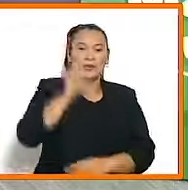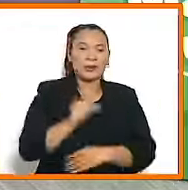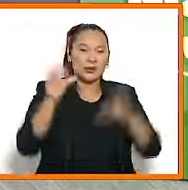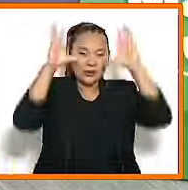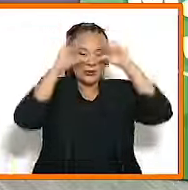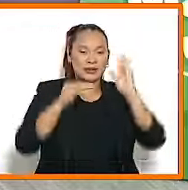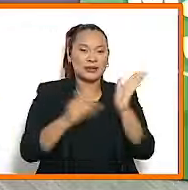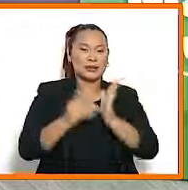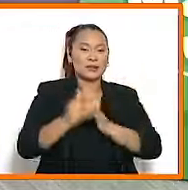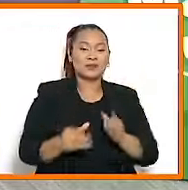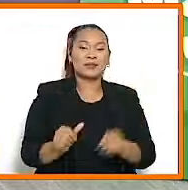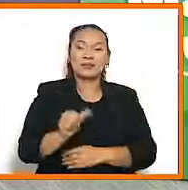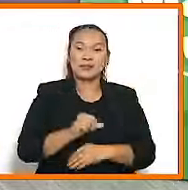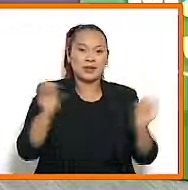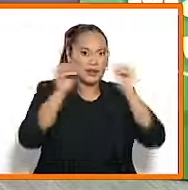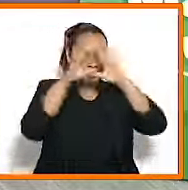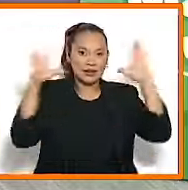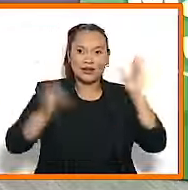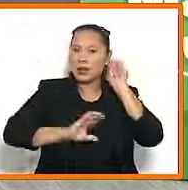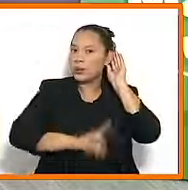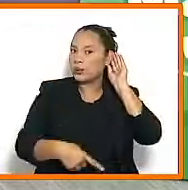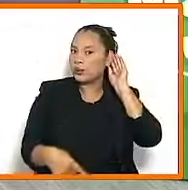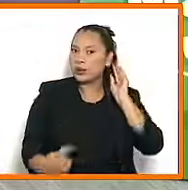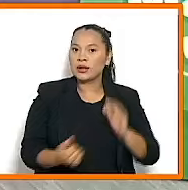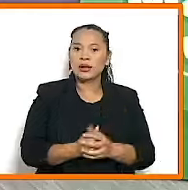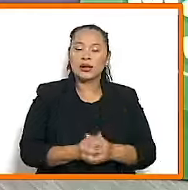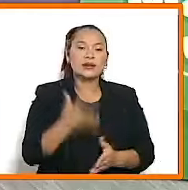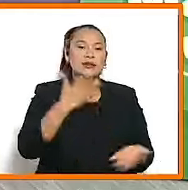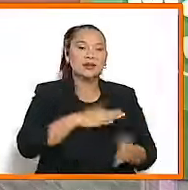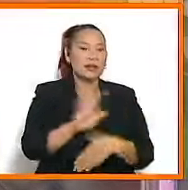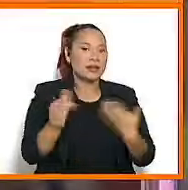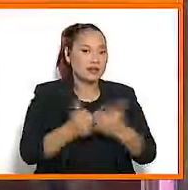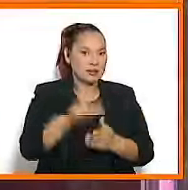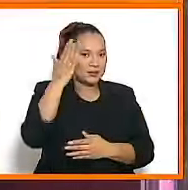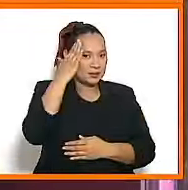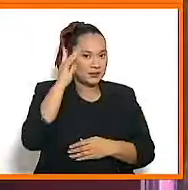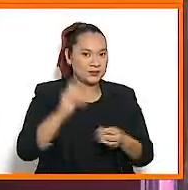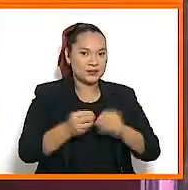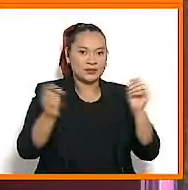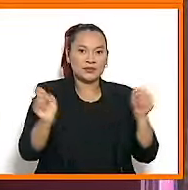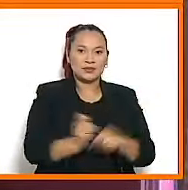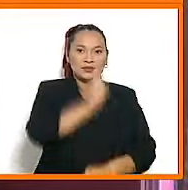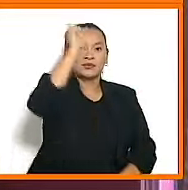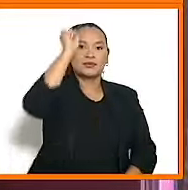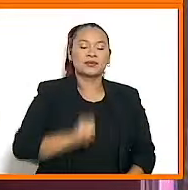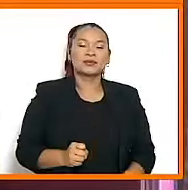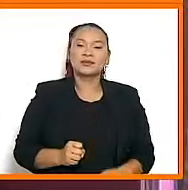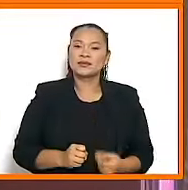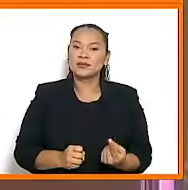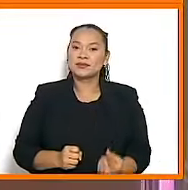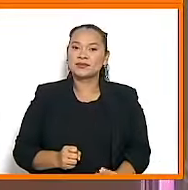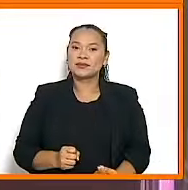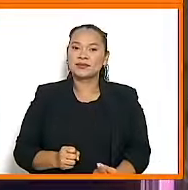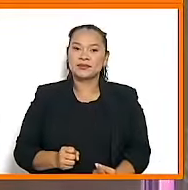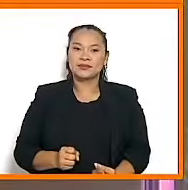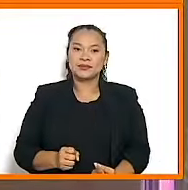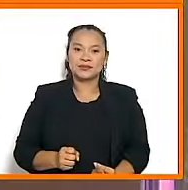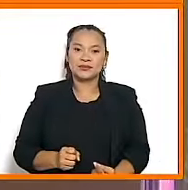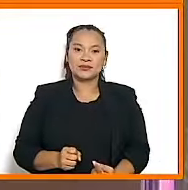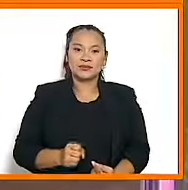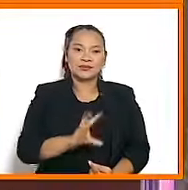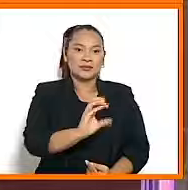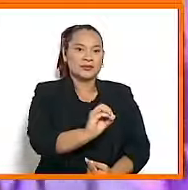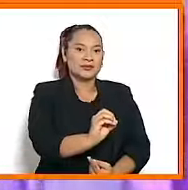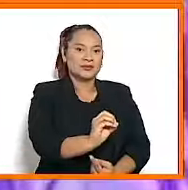Y si en esta mañana sos jugador para Diaria, te deseo suerte. Vamos a conocer el primer dígito ganador en esta mañana. Y este es el